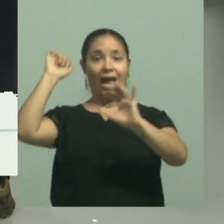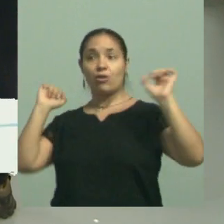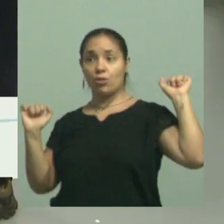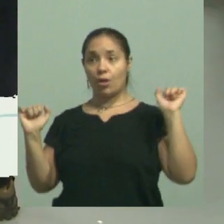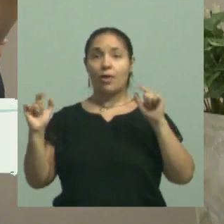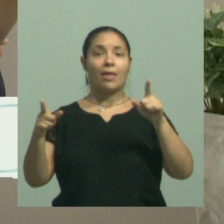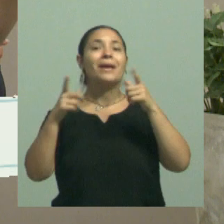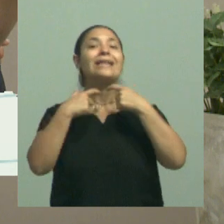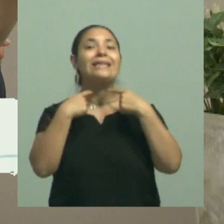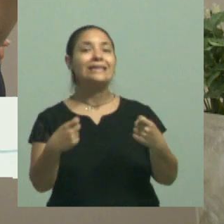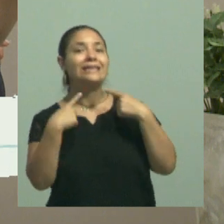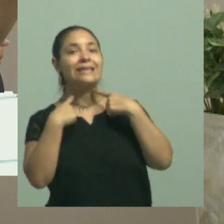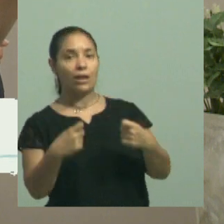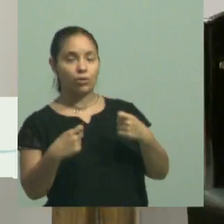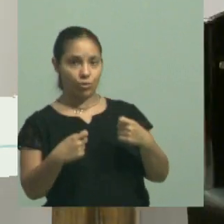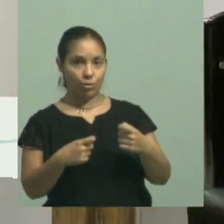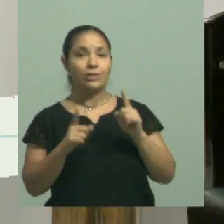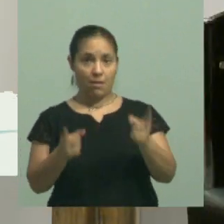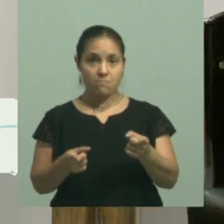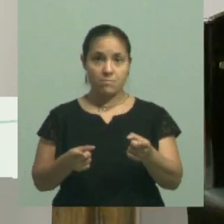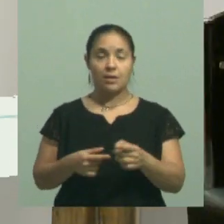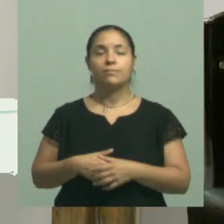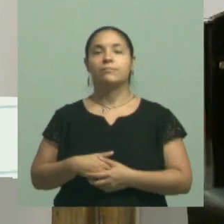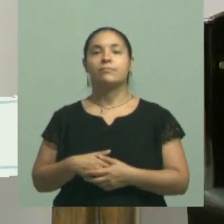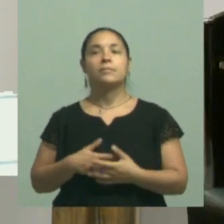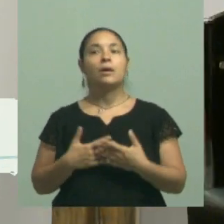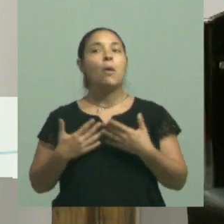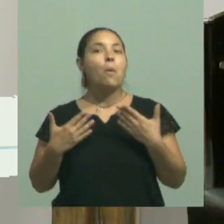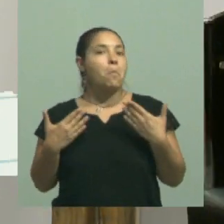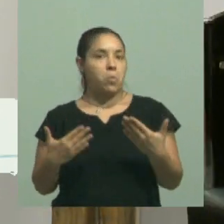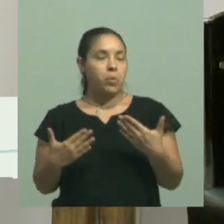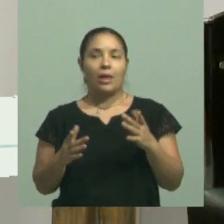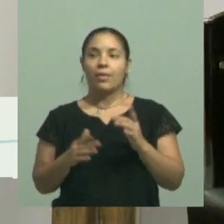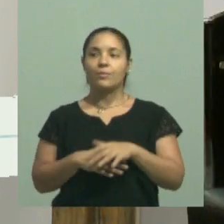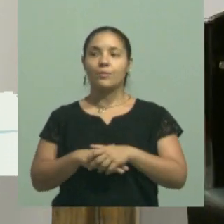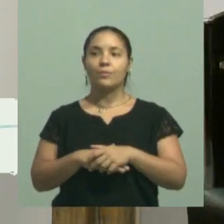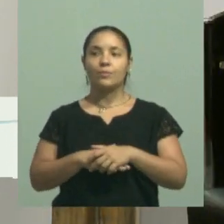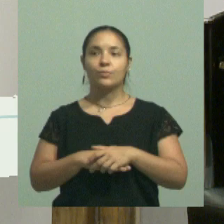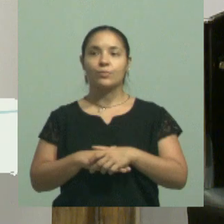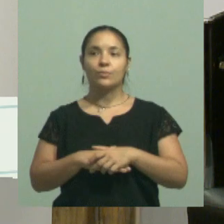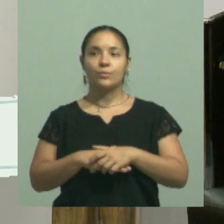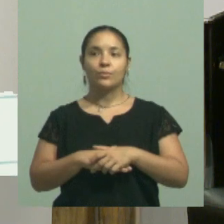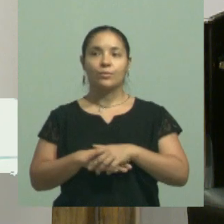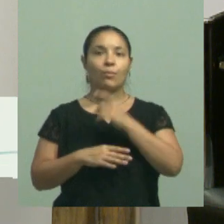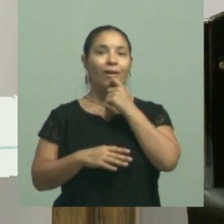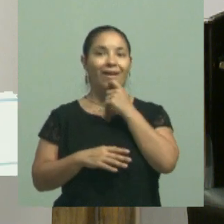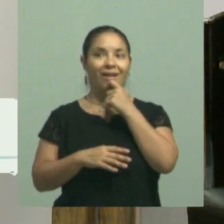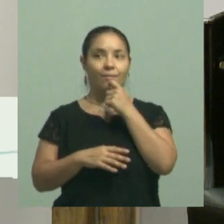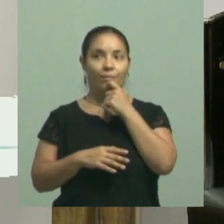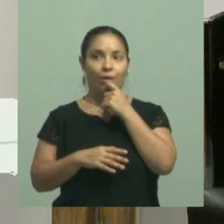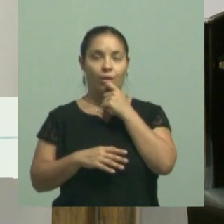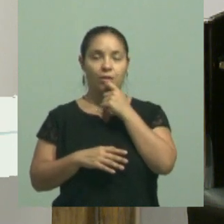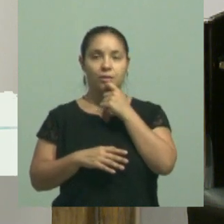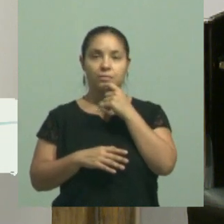tengo que estar gritando. Claro. El taller te permite tomar esa, lo decíamos recién, ¿no? Te permite tomar por ahí la iniciativa, la confianza,